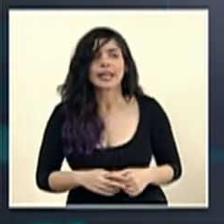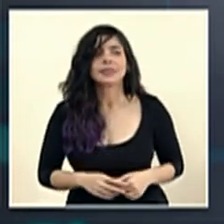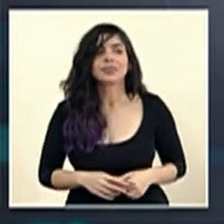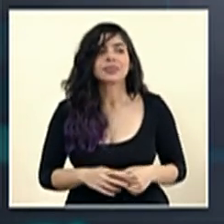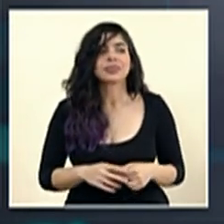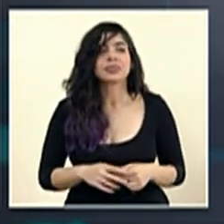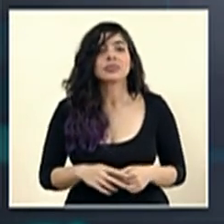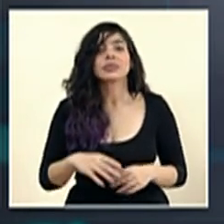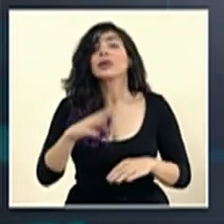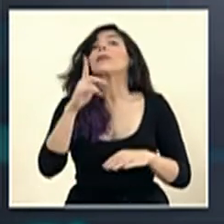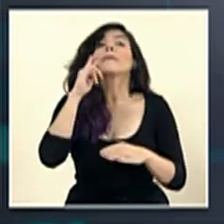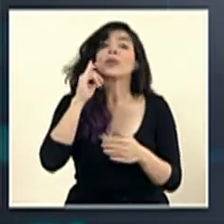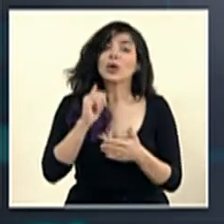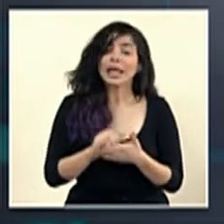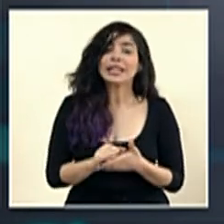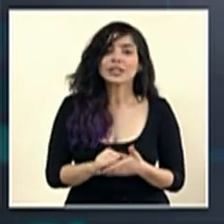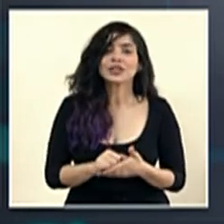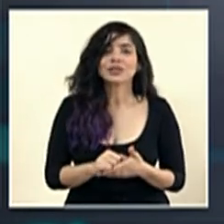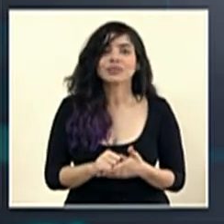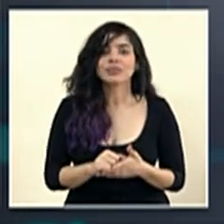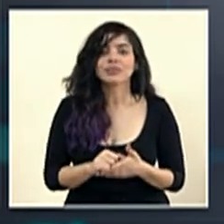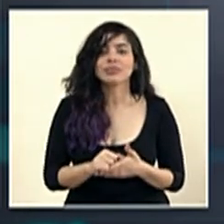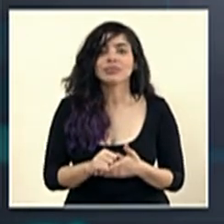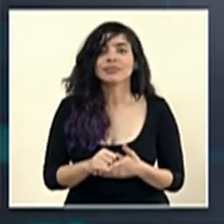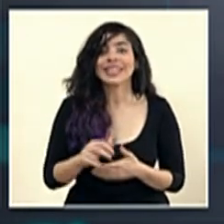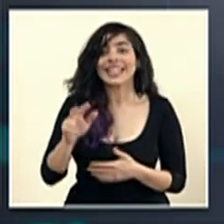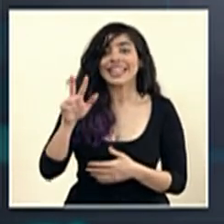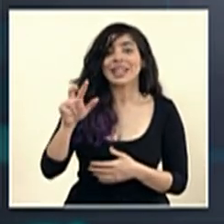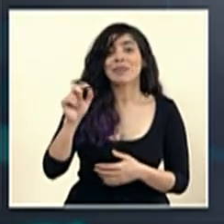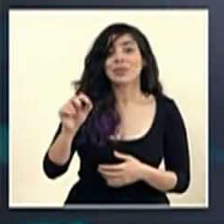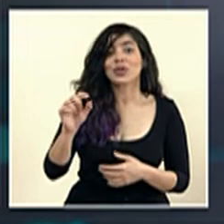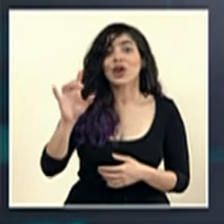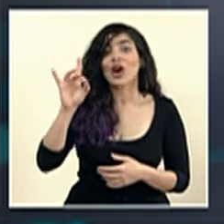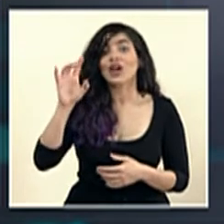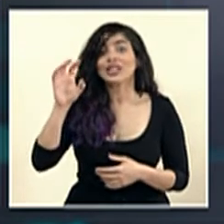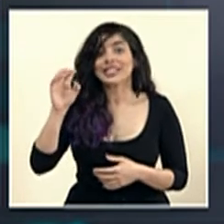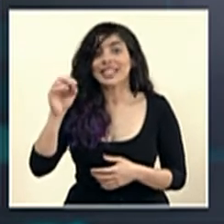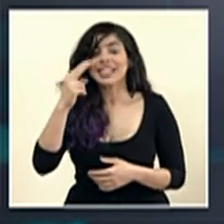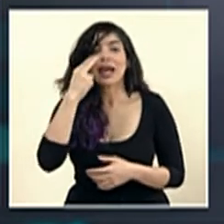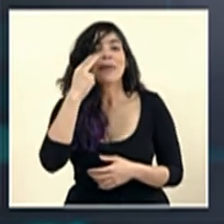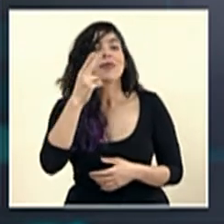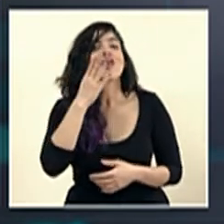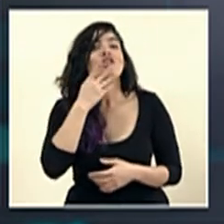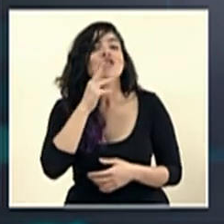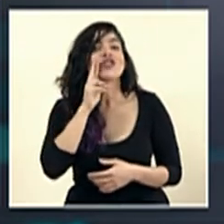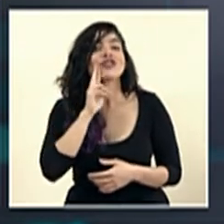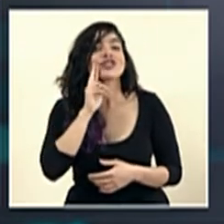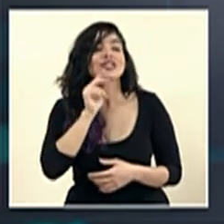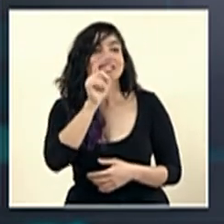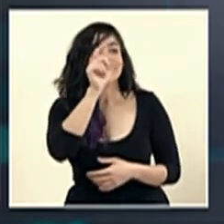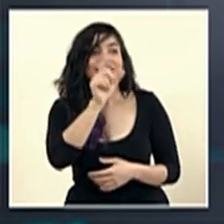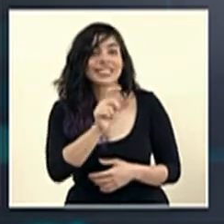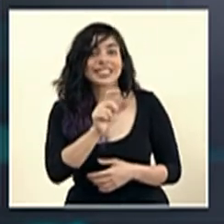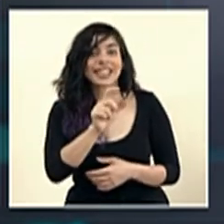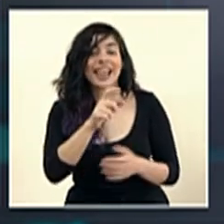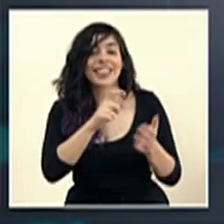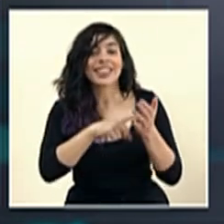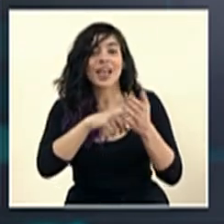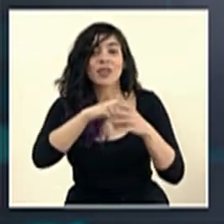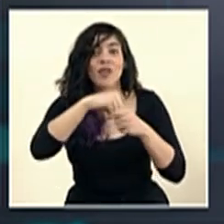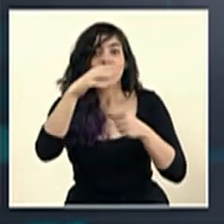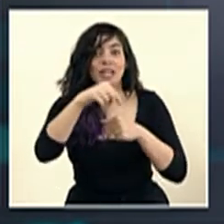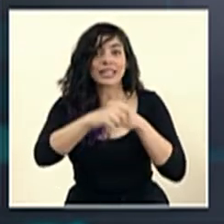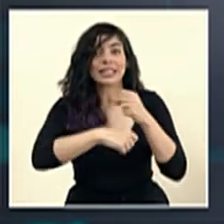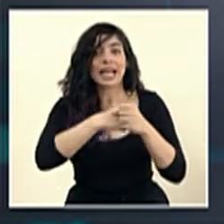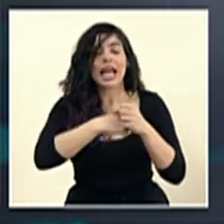Y en eso tenemos, en lugar de tener un 3.80, que ustedes lo ven en la columna rosada, de deuda externa este